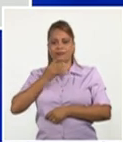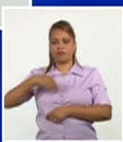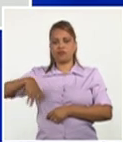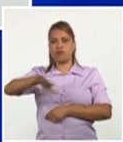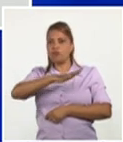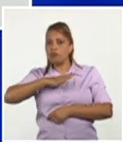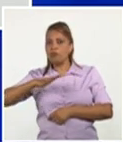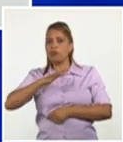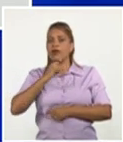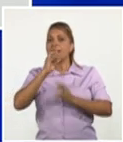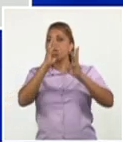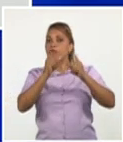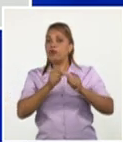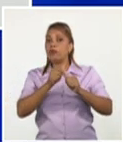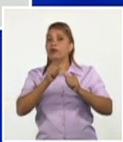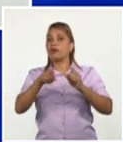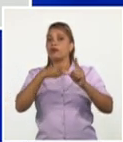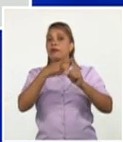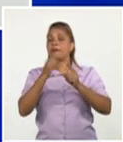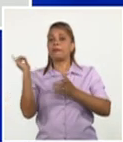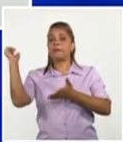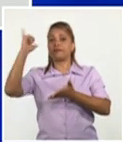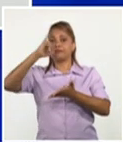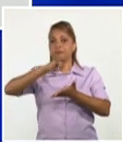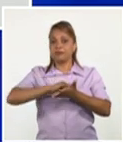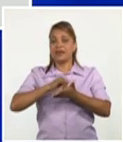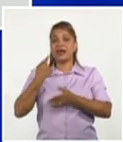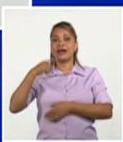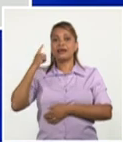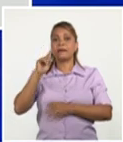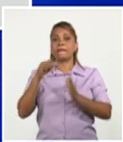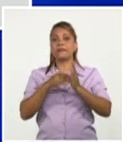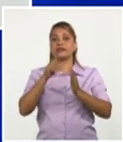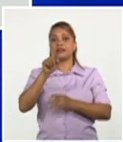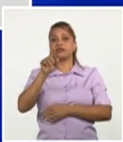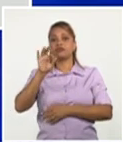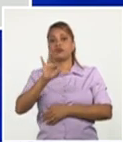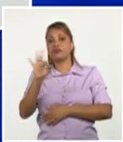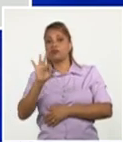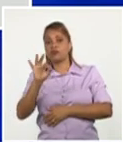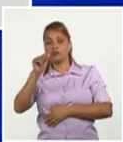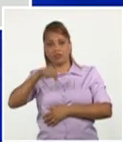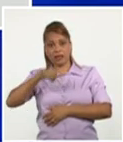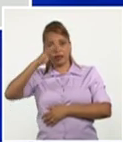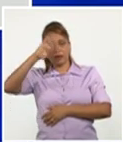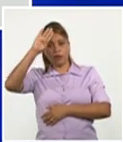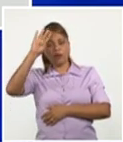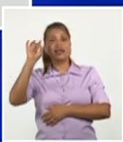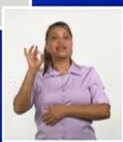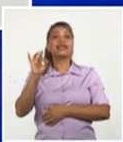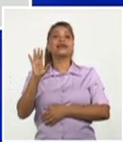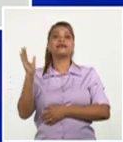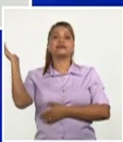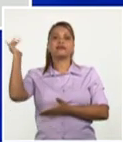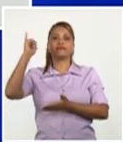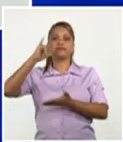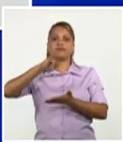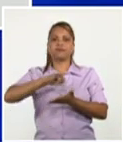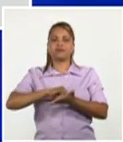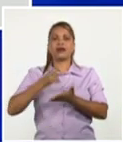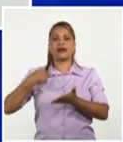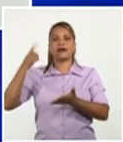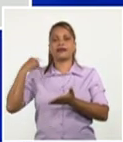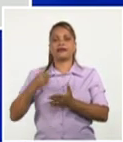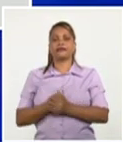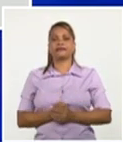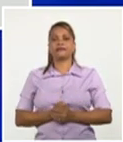el número de casos importados, ayer 1.168 autóctonos y 15 importados en el día de ayer,